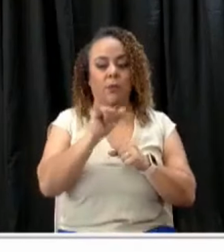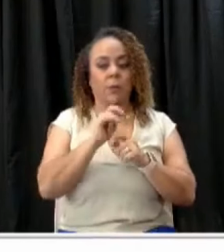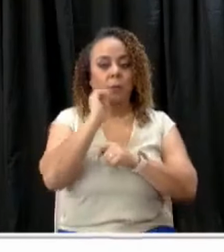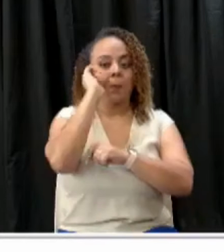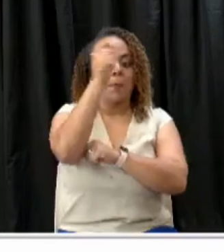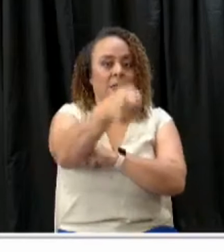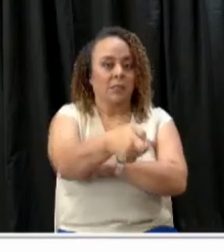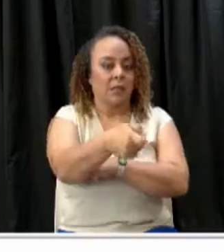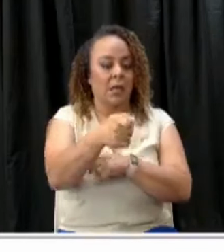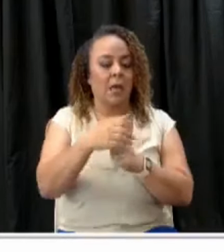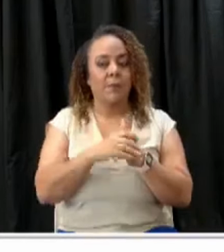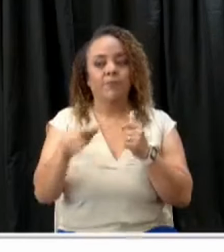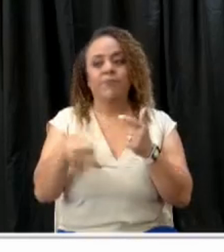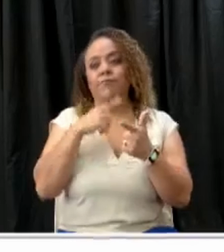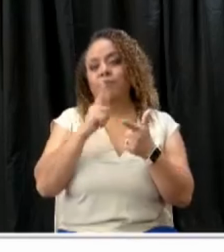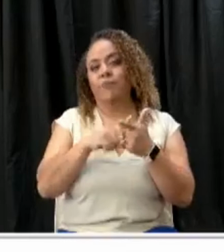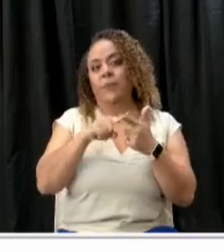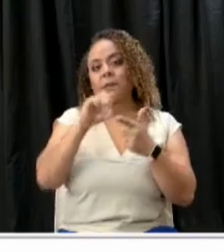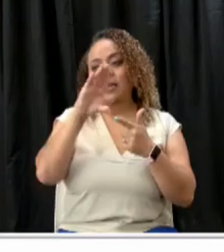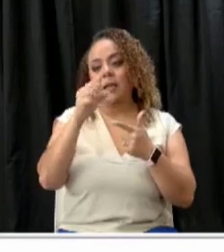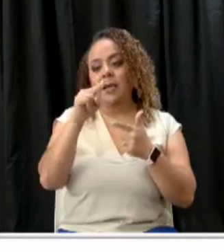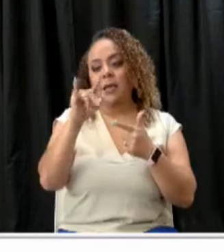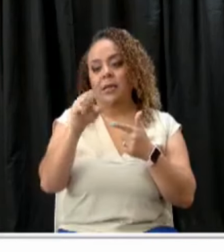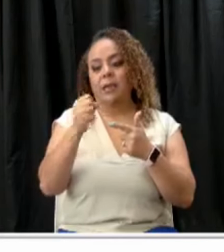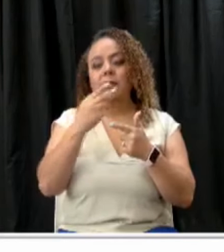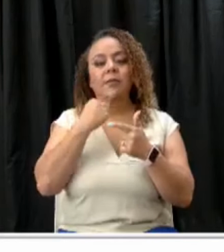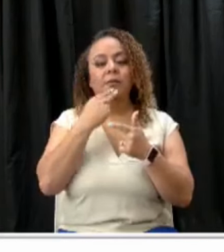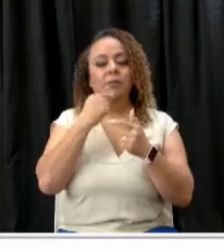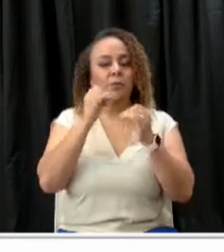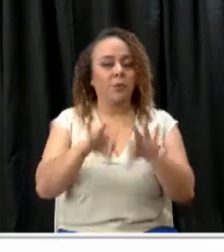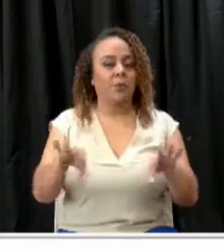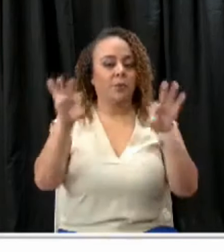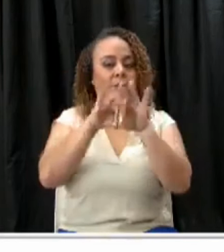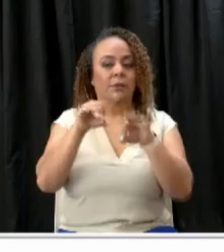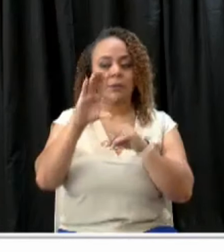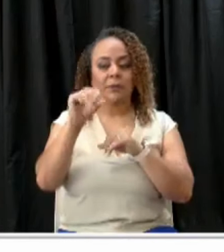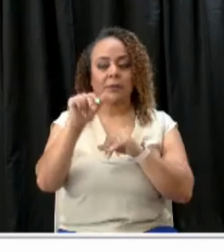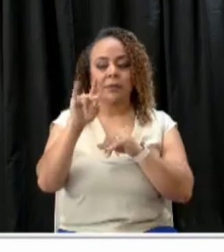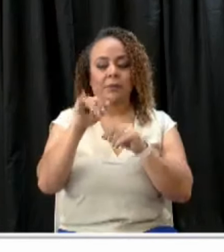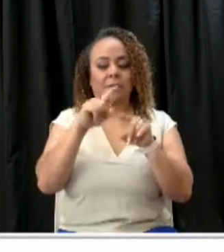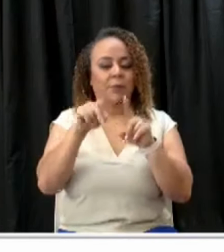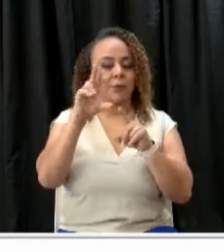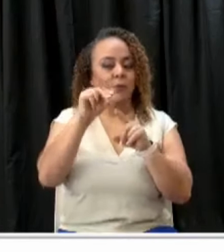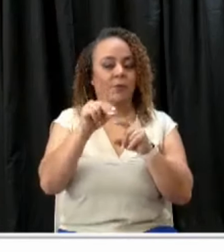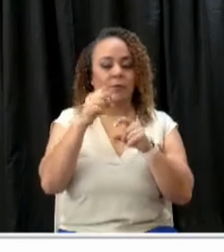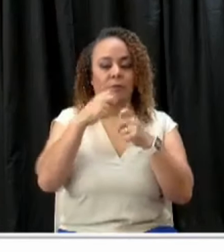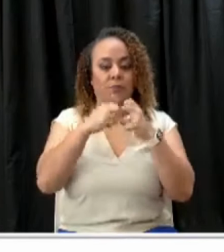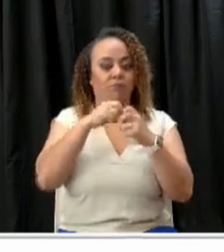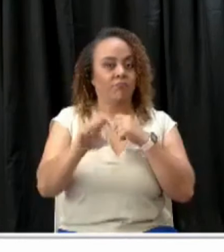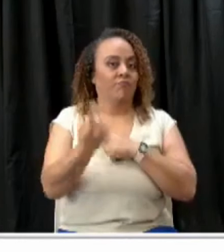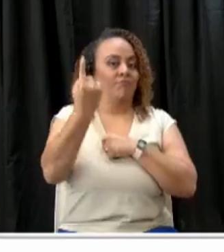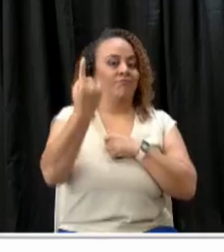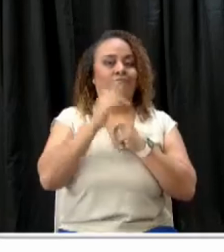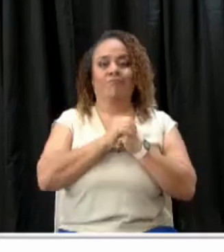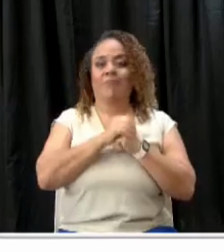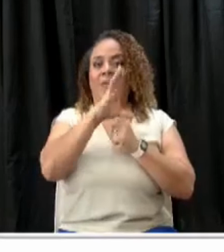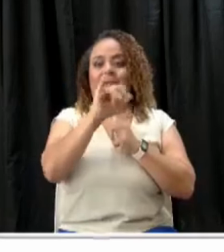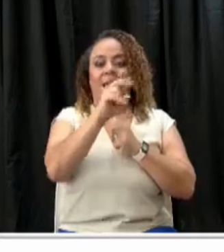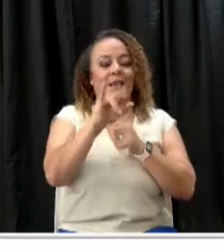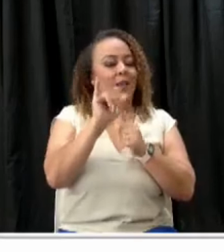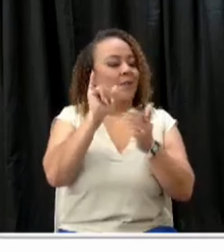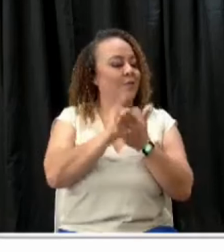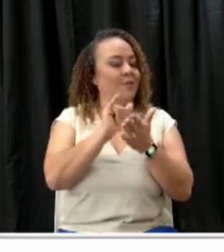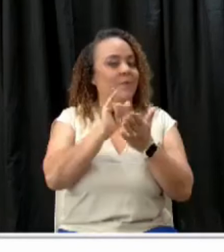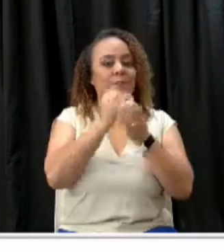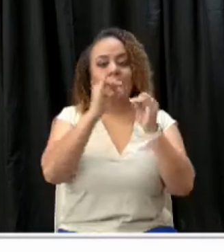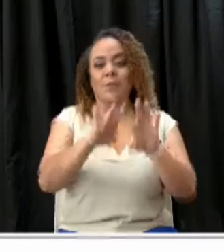pesca, la caña de azúcar, que es muy importante en caña, pero no es un problema exclusivo de caña, eso es muy importante